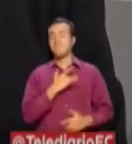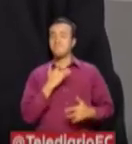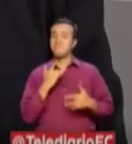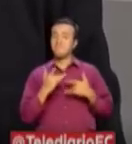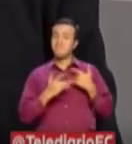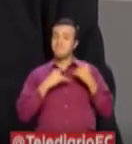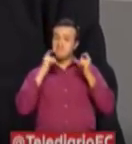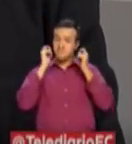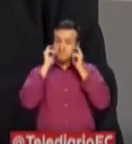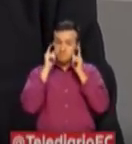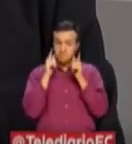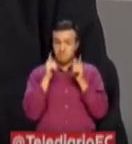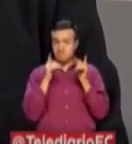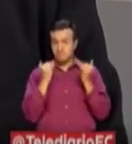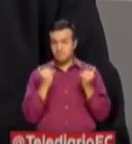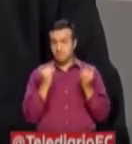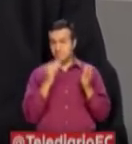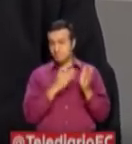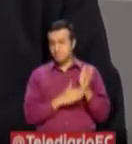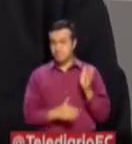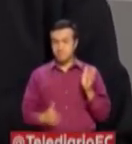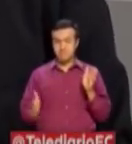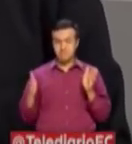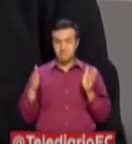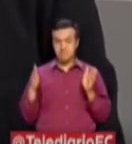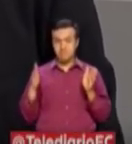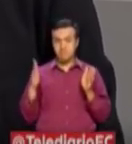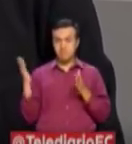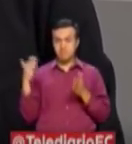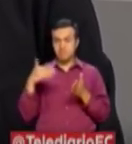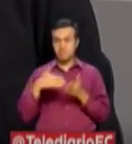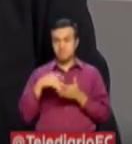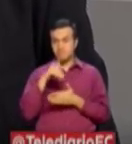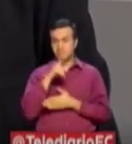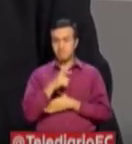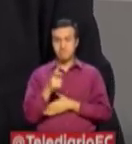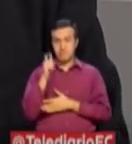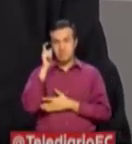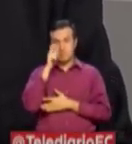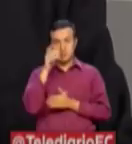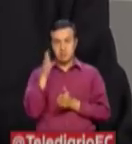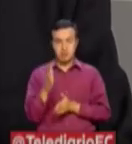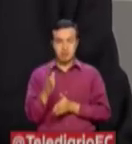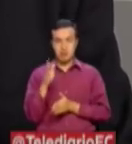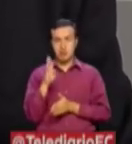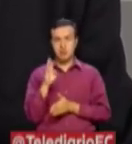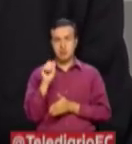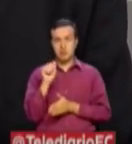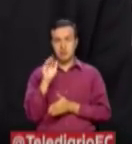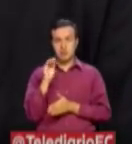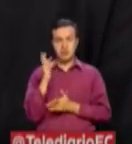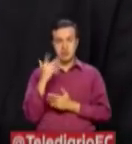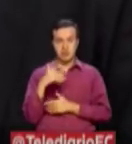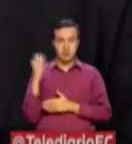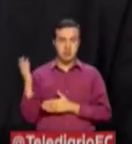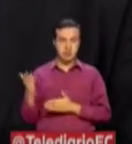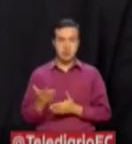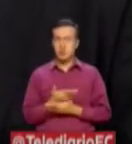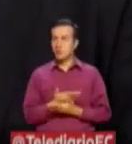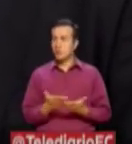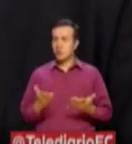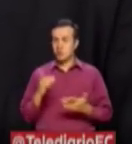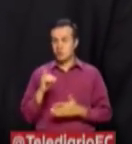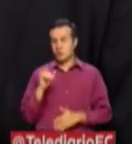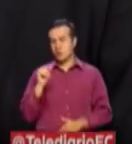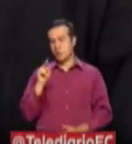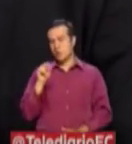acerca de lo que ocurra hoy precisamente con la comparecencia del fiscal general del estado se encuentra aquí en primera impresión